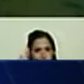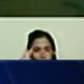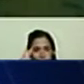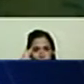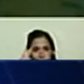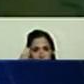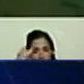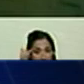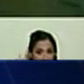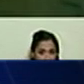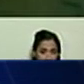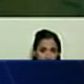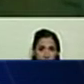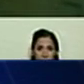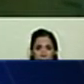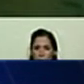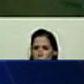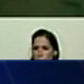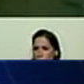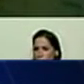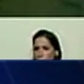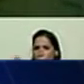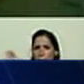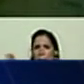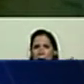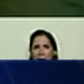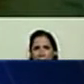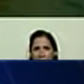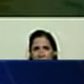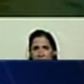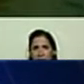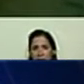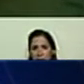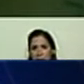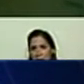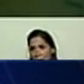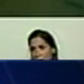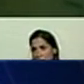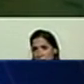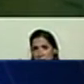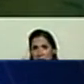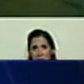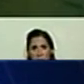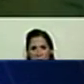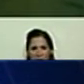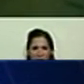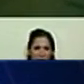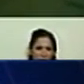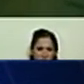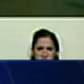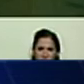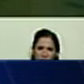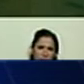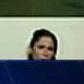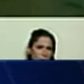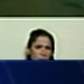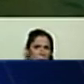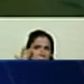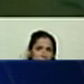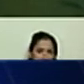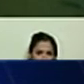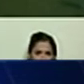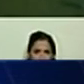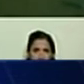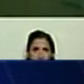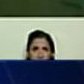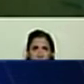pretender un grupo de países como si aquí nadie le doliera a Venezuela, pretender que